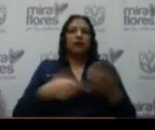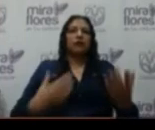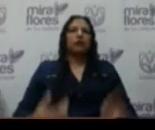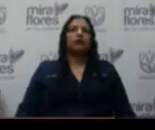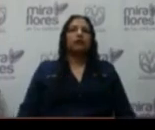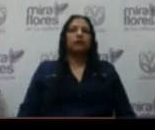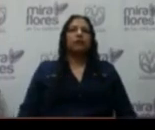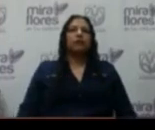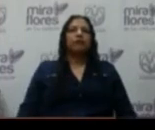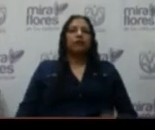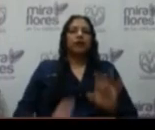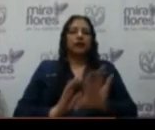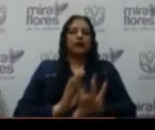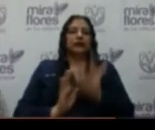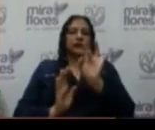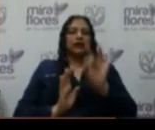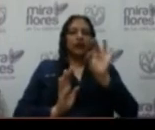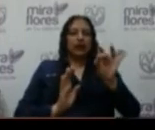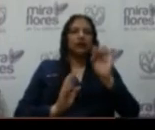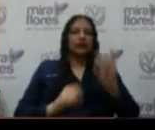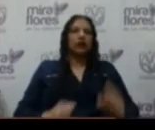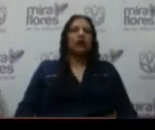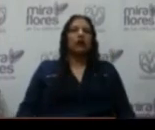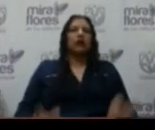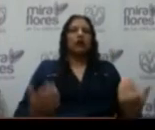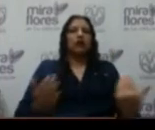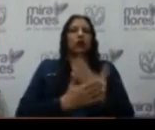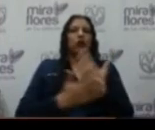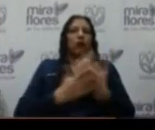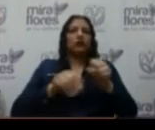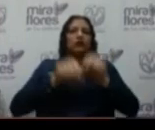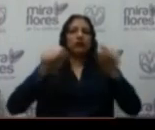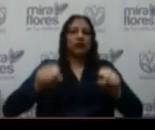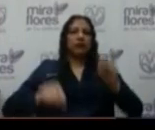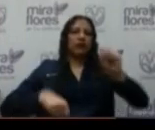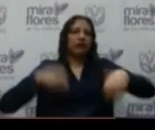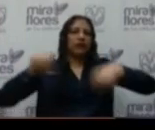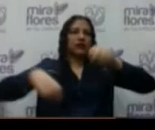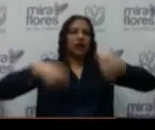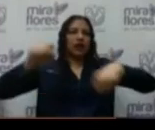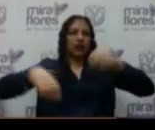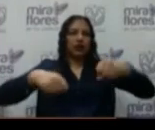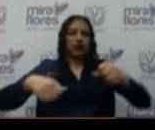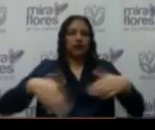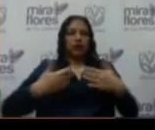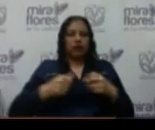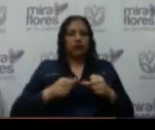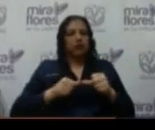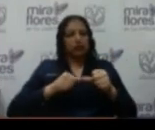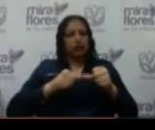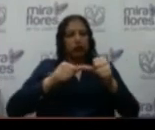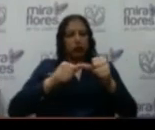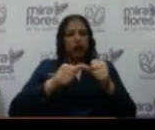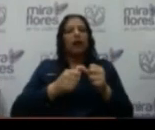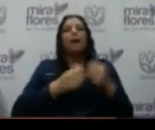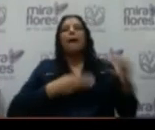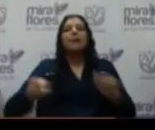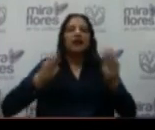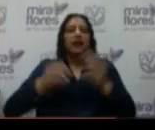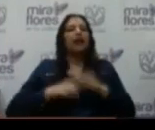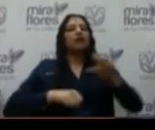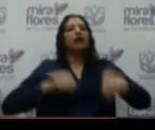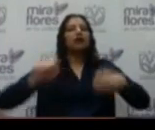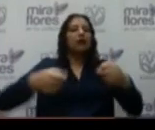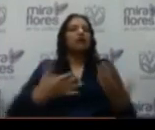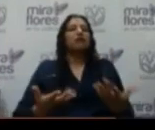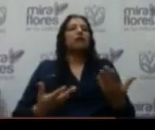para implementar un sistema público de bicicletas que nos permitirá seguir desarrollando formas de movilidad